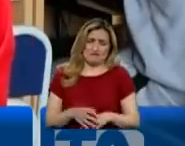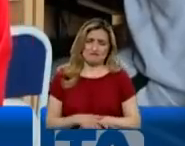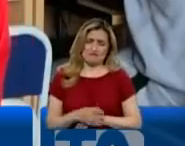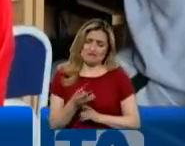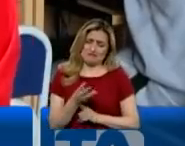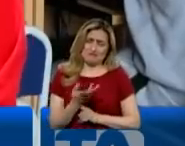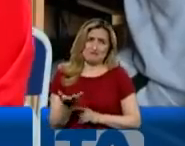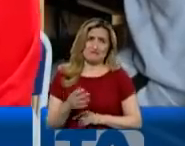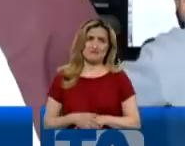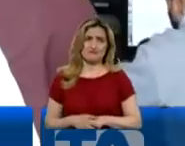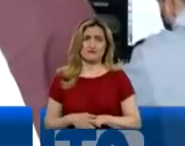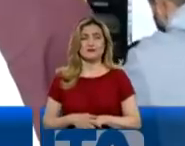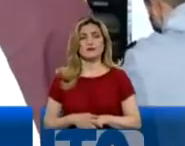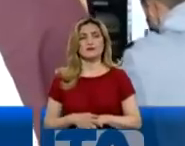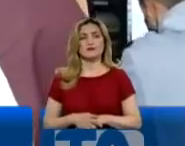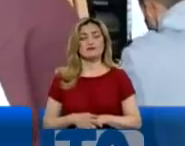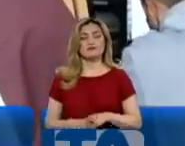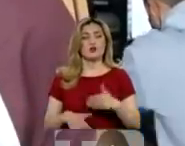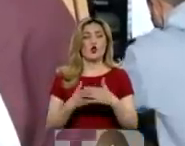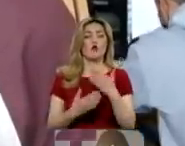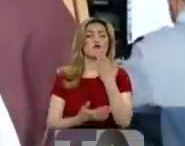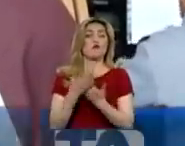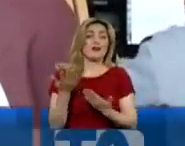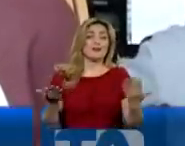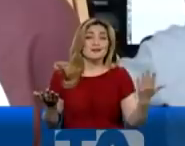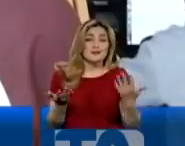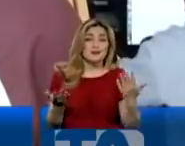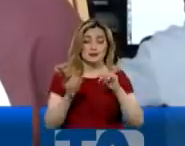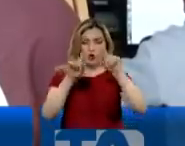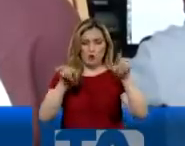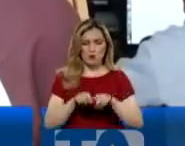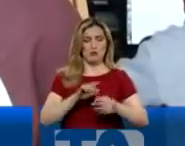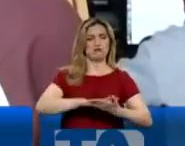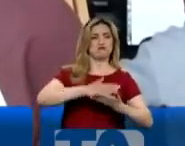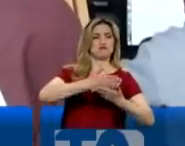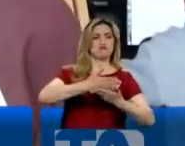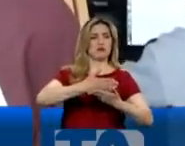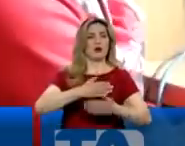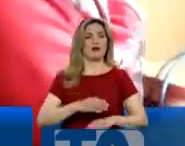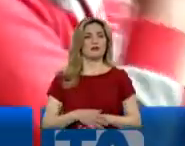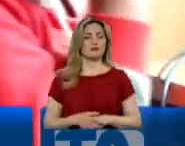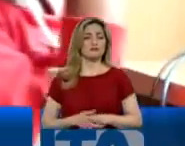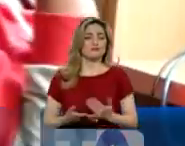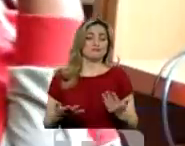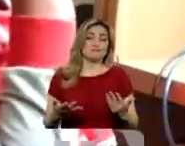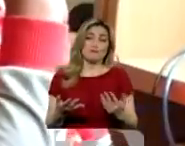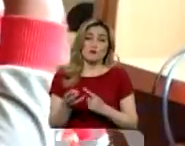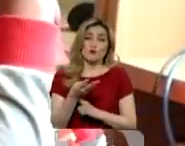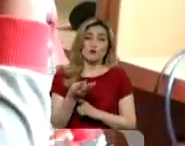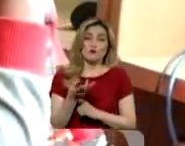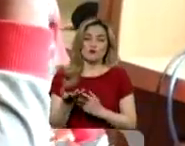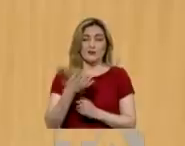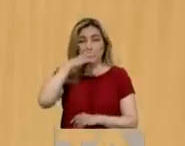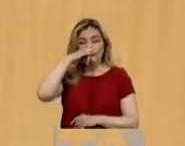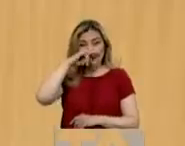en esta vida internet o si no todos tenemos las facilidades de tener una computadora acceso a internet en casa pero aquí nos llegan únicamente